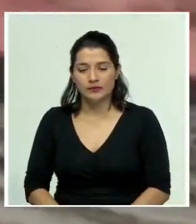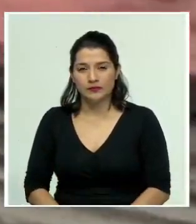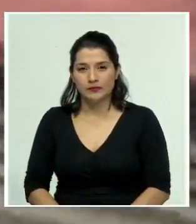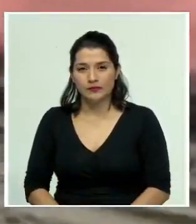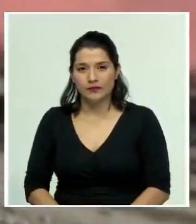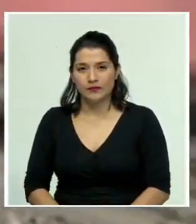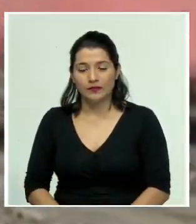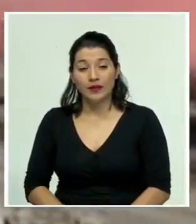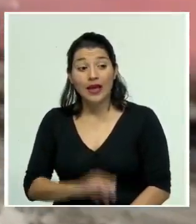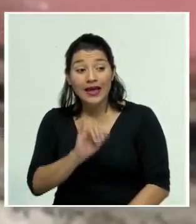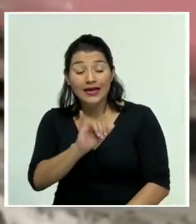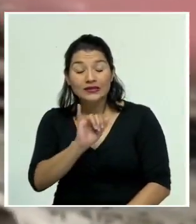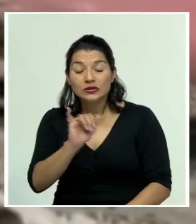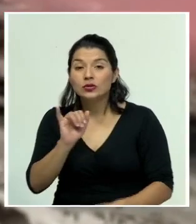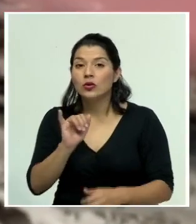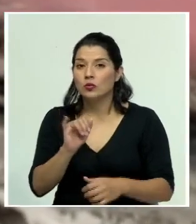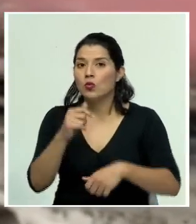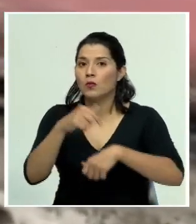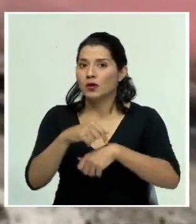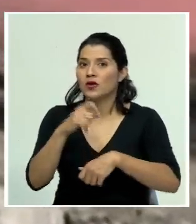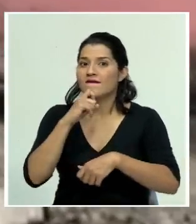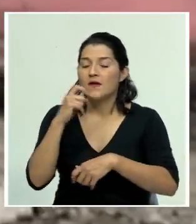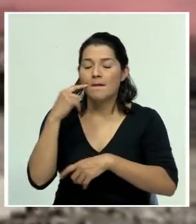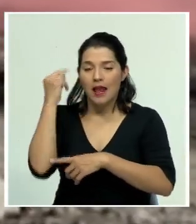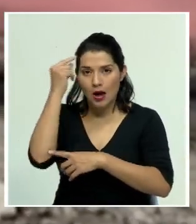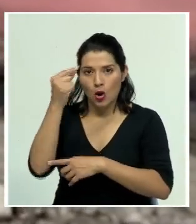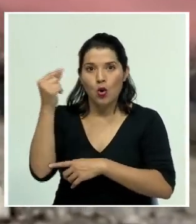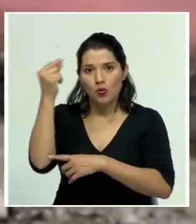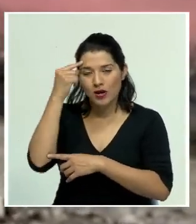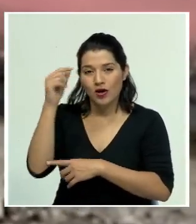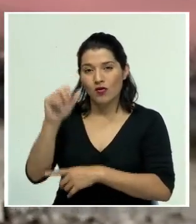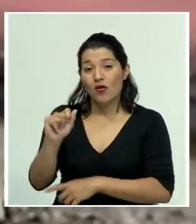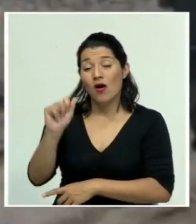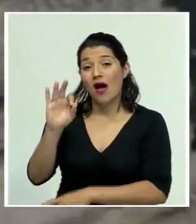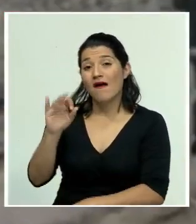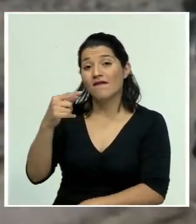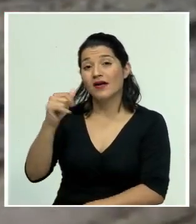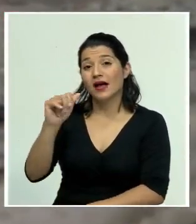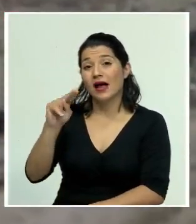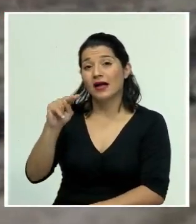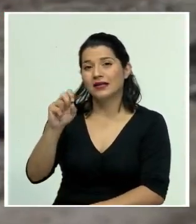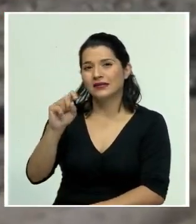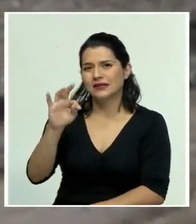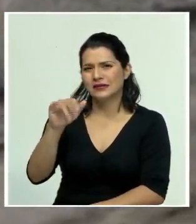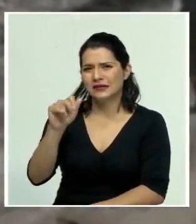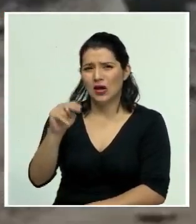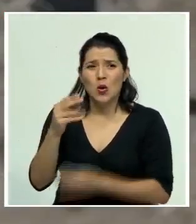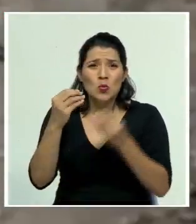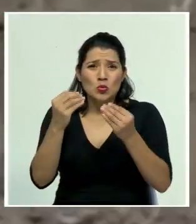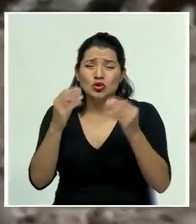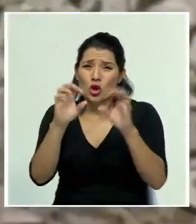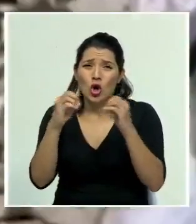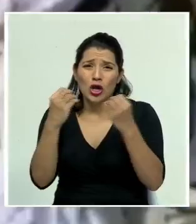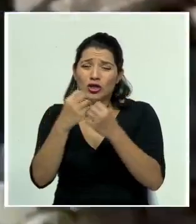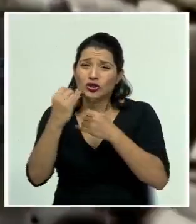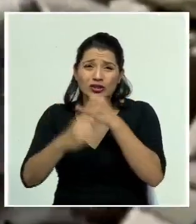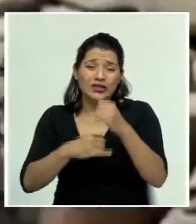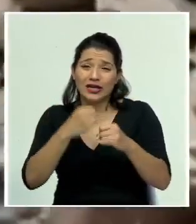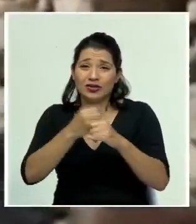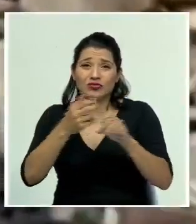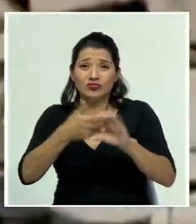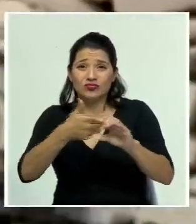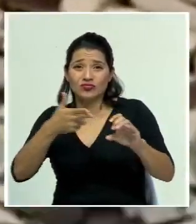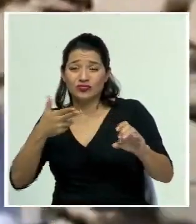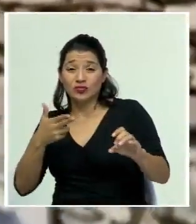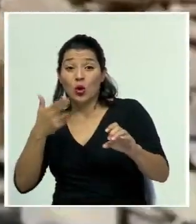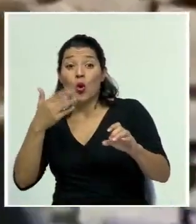Esta tragedia es una prueba de fuego para el gobierno de los talibanes, ya que muchas organizaciones internacionales abandonaron el país cuando llegaron al poder